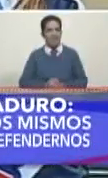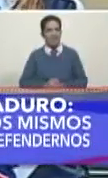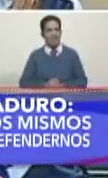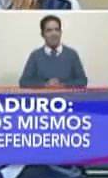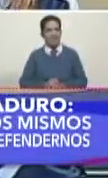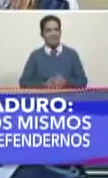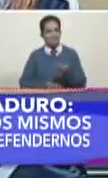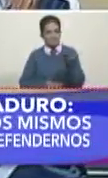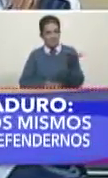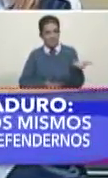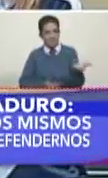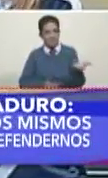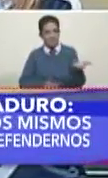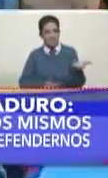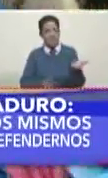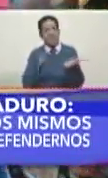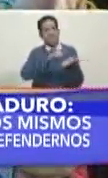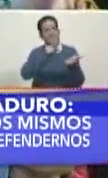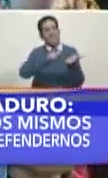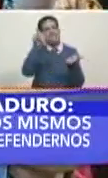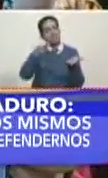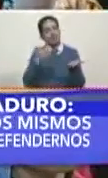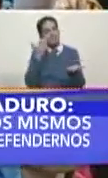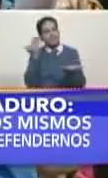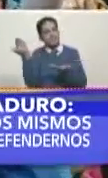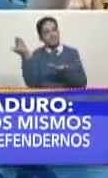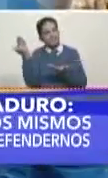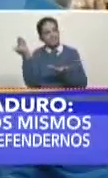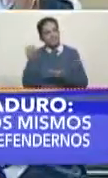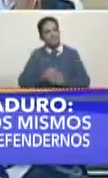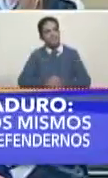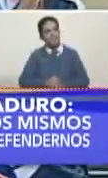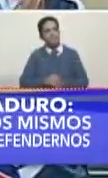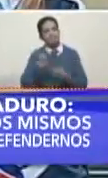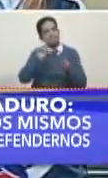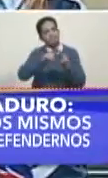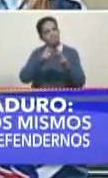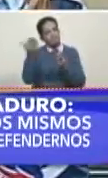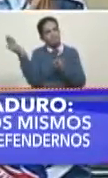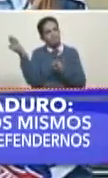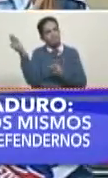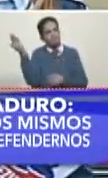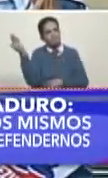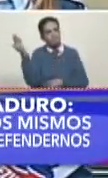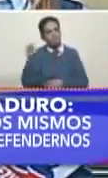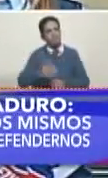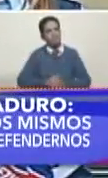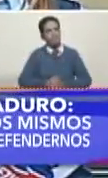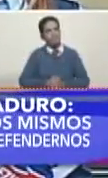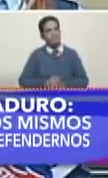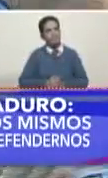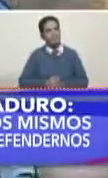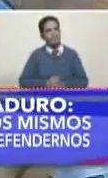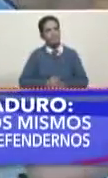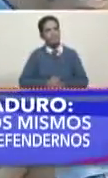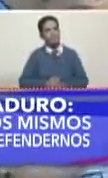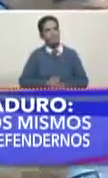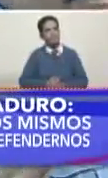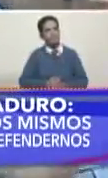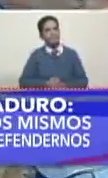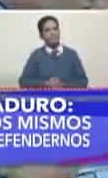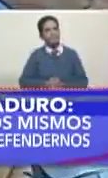Ernesto Villegas, escritor. A Omar Enrique, el príncipe del